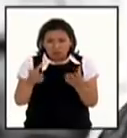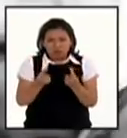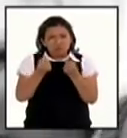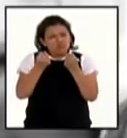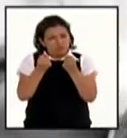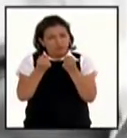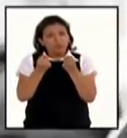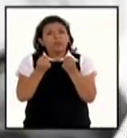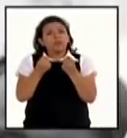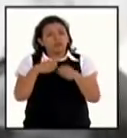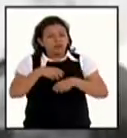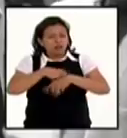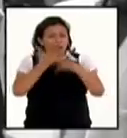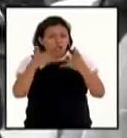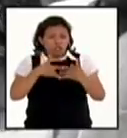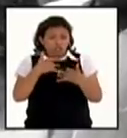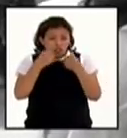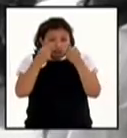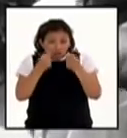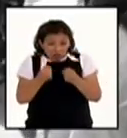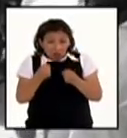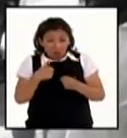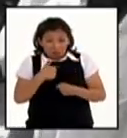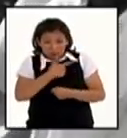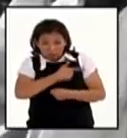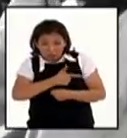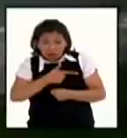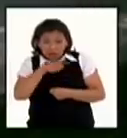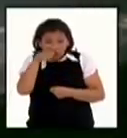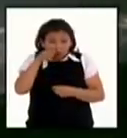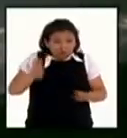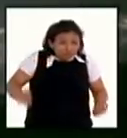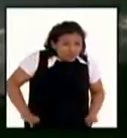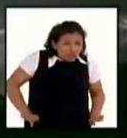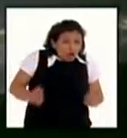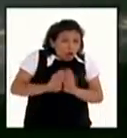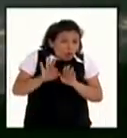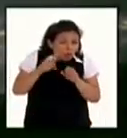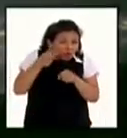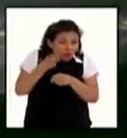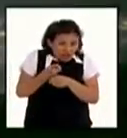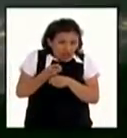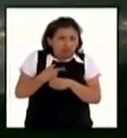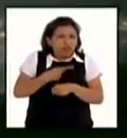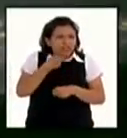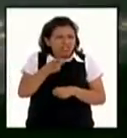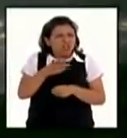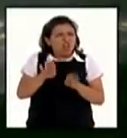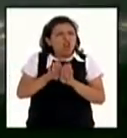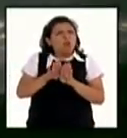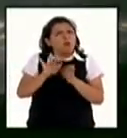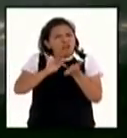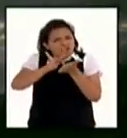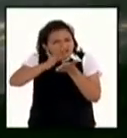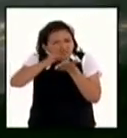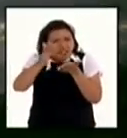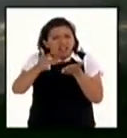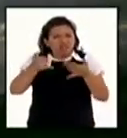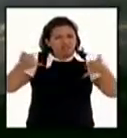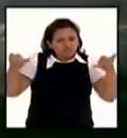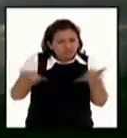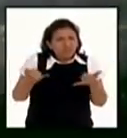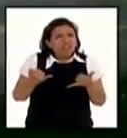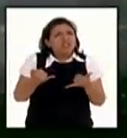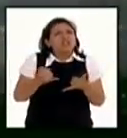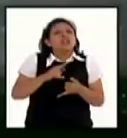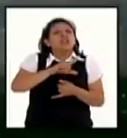Claro, no estoy seguro si me gusta el estilo que tu voluntad elige para hacerse. Lo digo con irreverencia y gratitud, dos emblemas que